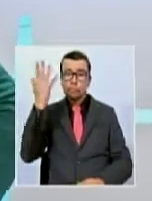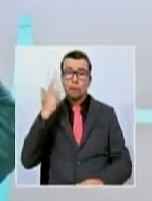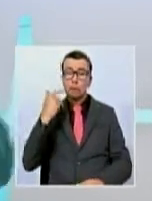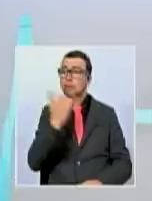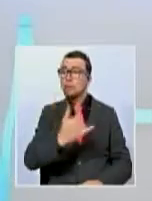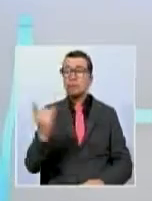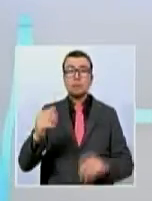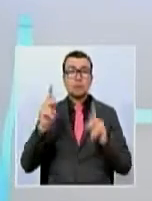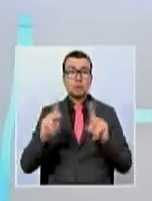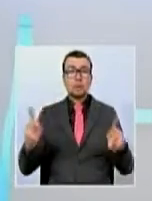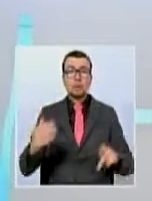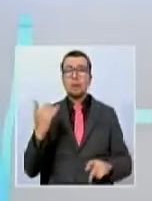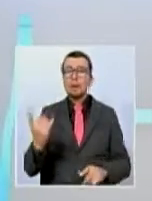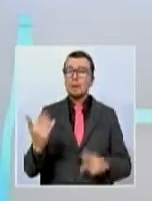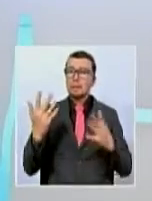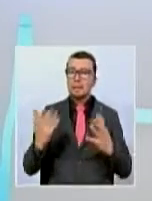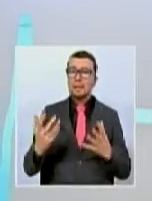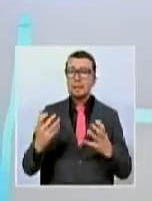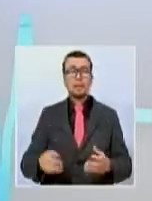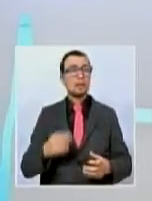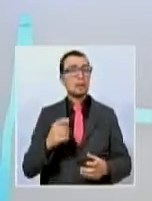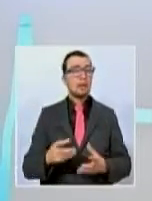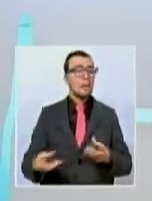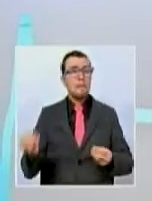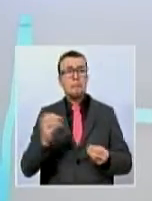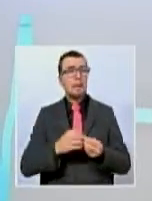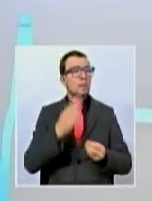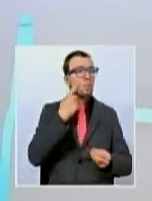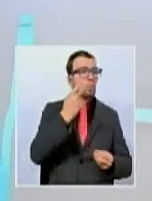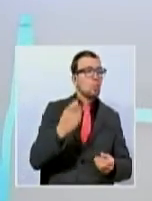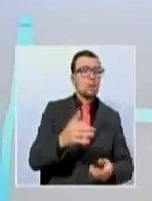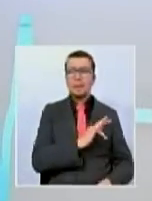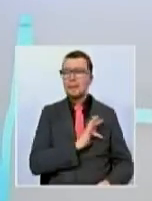personas quieren buscar más posibilidades terapéuticas.